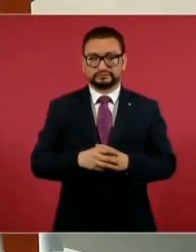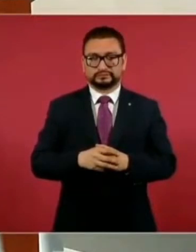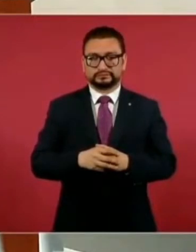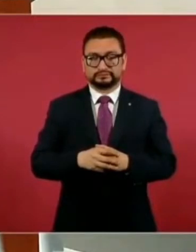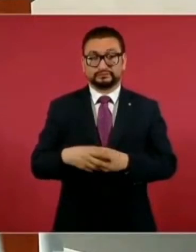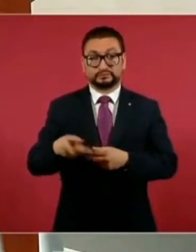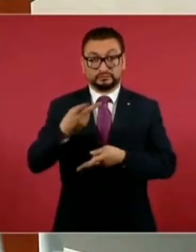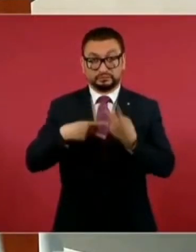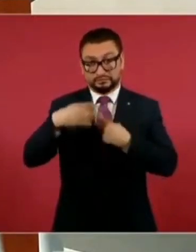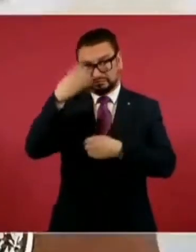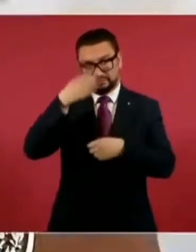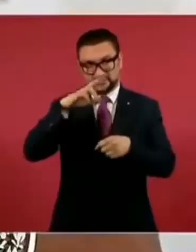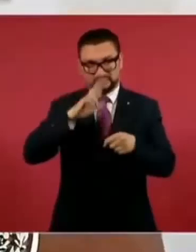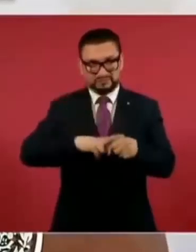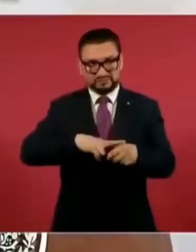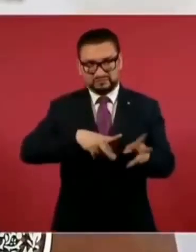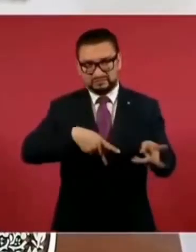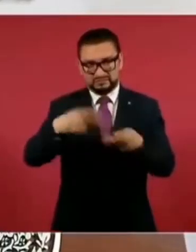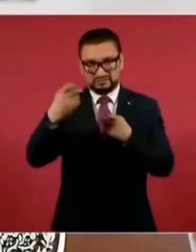saqueen,